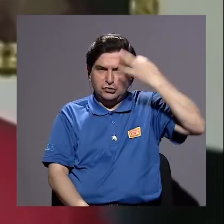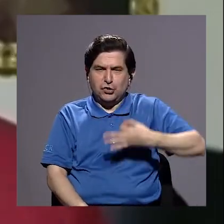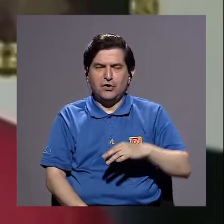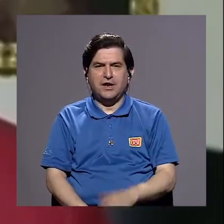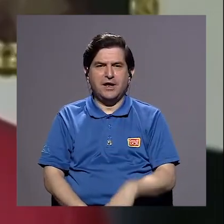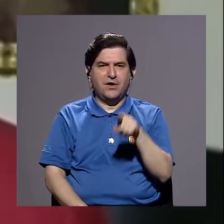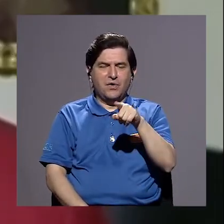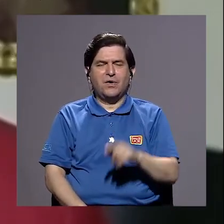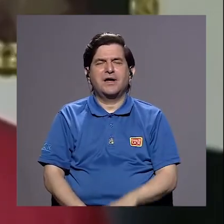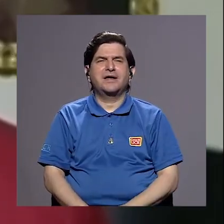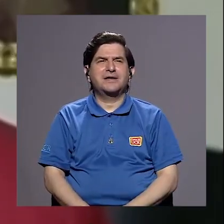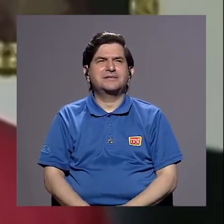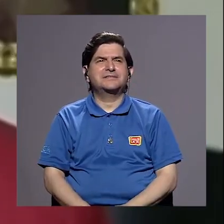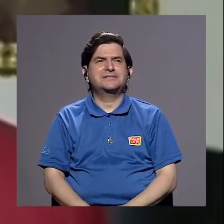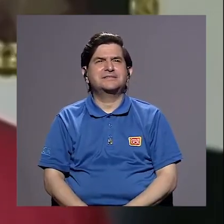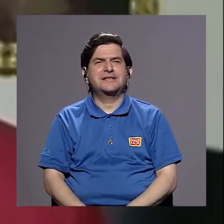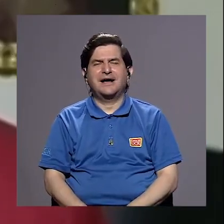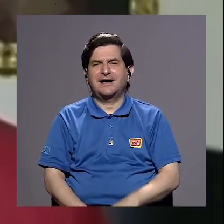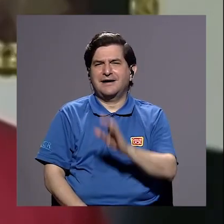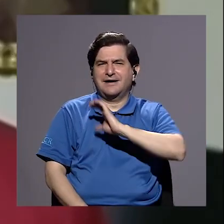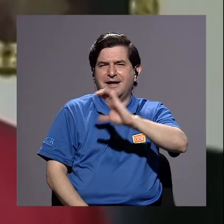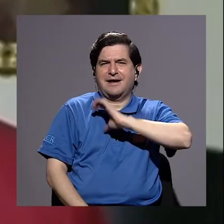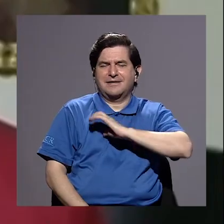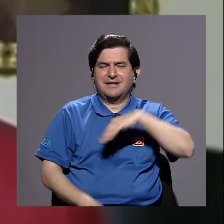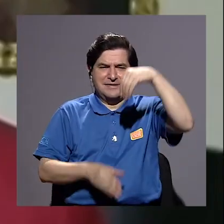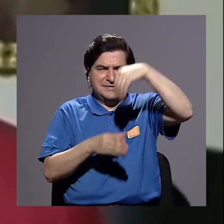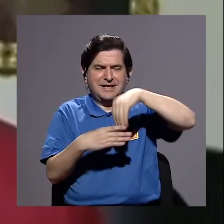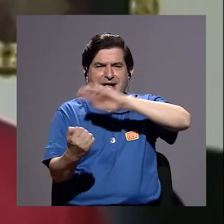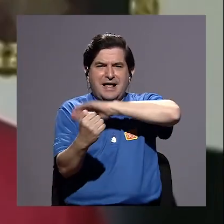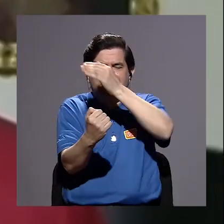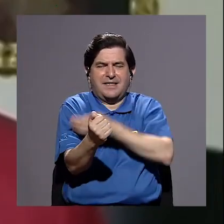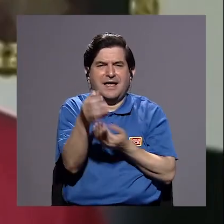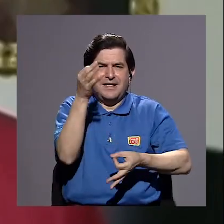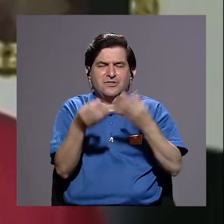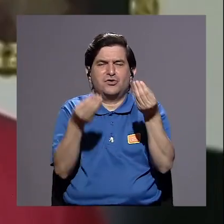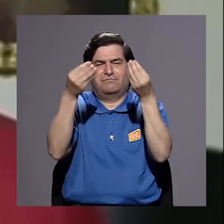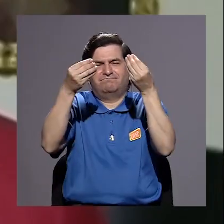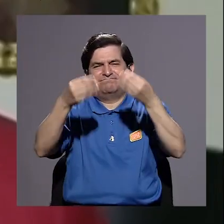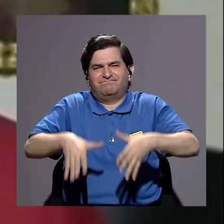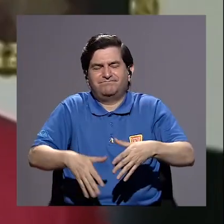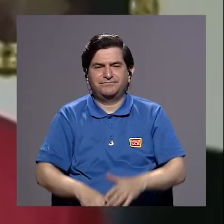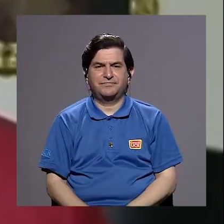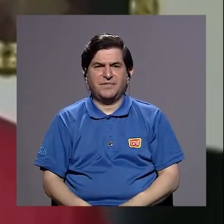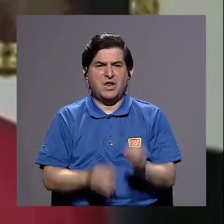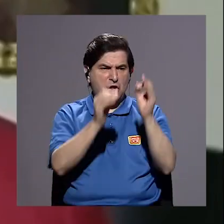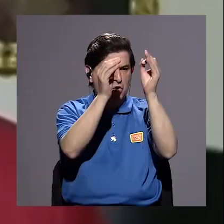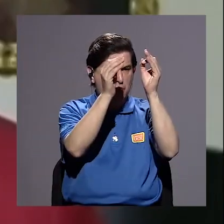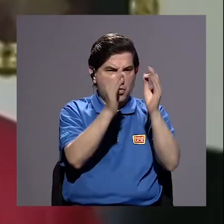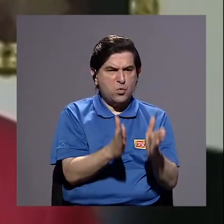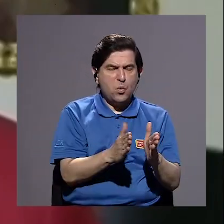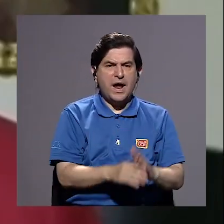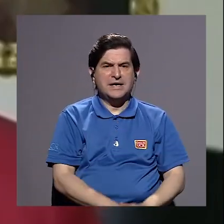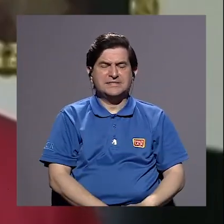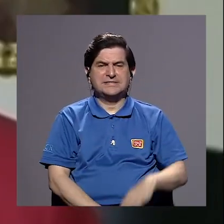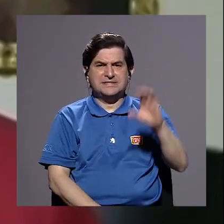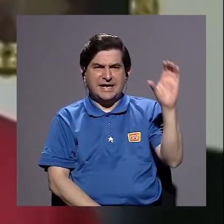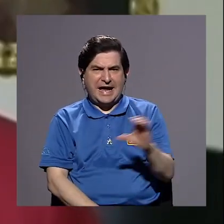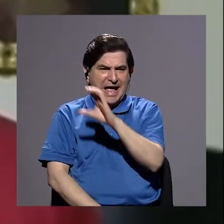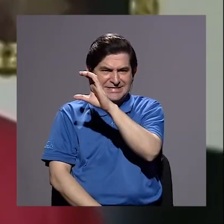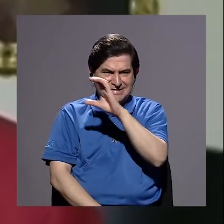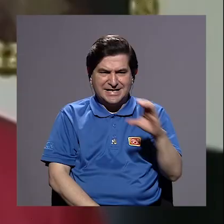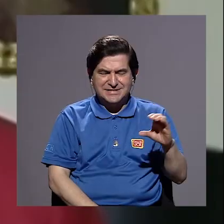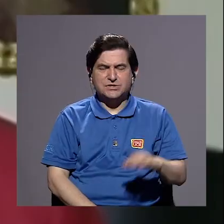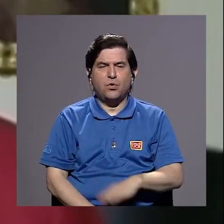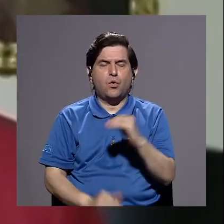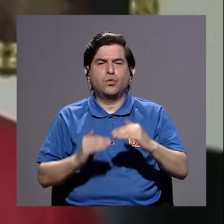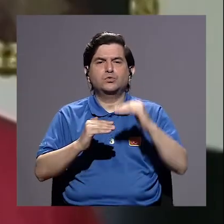Creo que esa mística realmente se ha perdido dentro del Poder Judicial. Creo que tanto los jueces de casación como